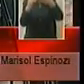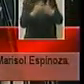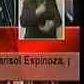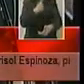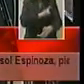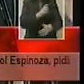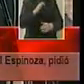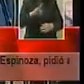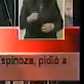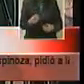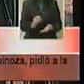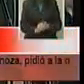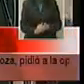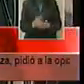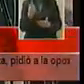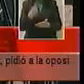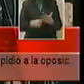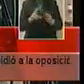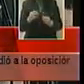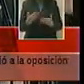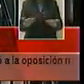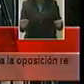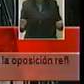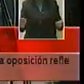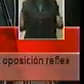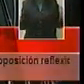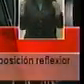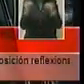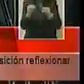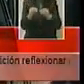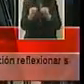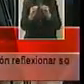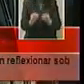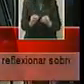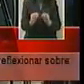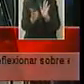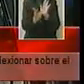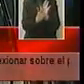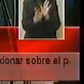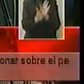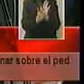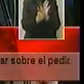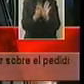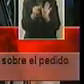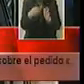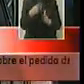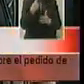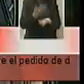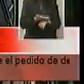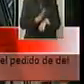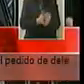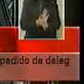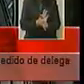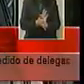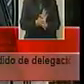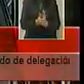ejecución, que se ejecuten. Porque si no hay coerción para el cumplimiento de las leyes, entonces no hemos dicho nada. Y en